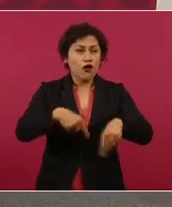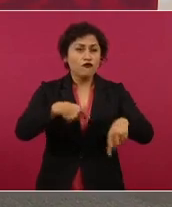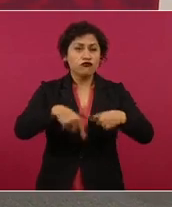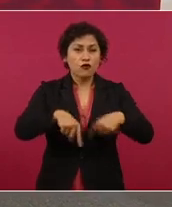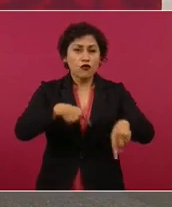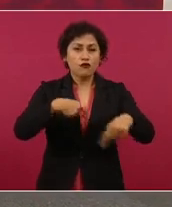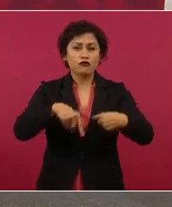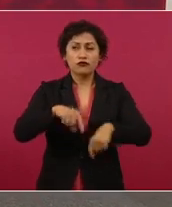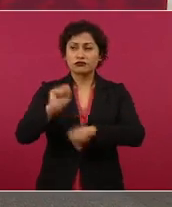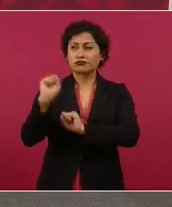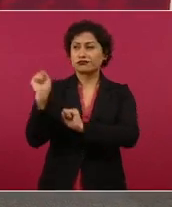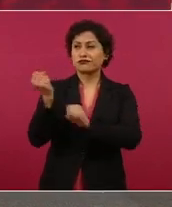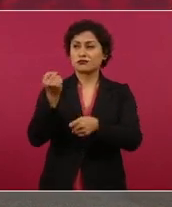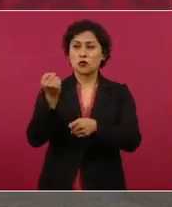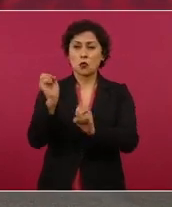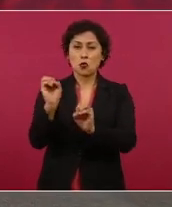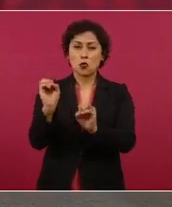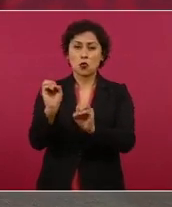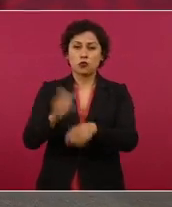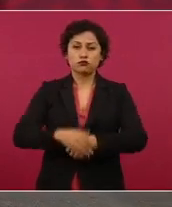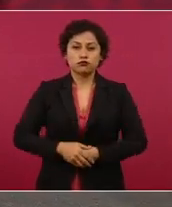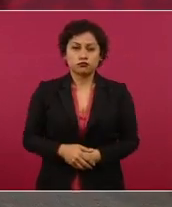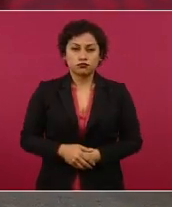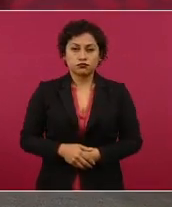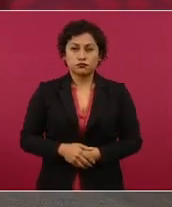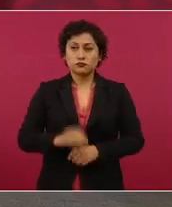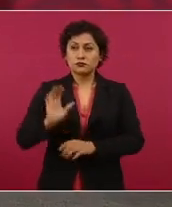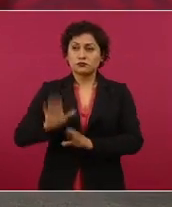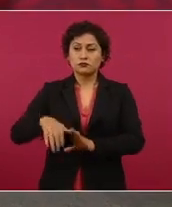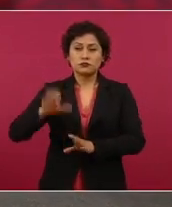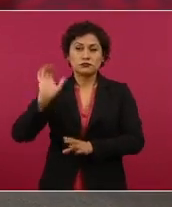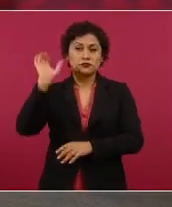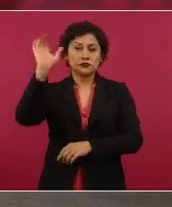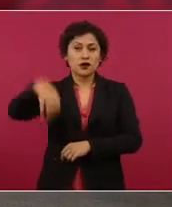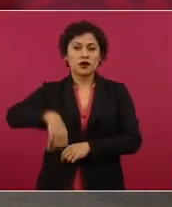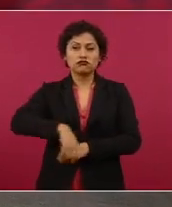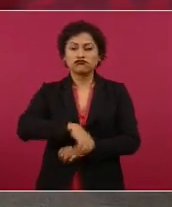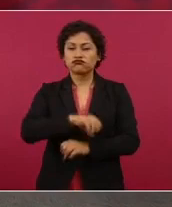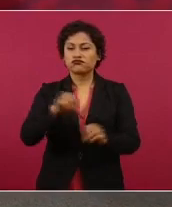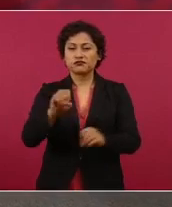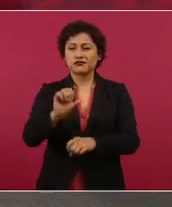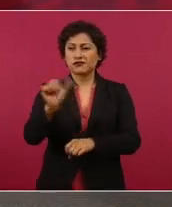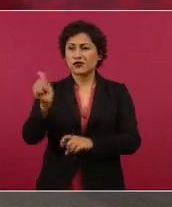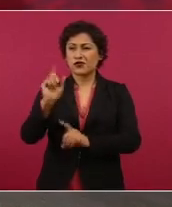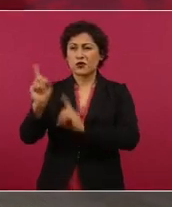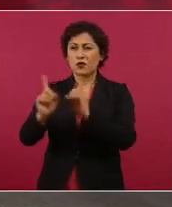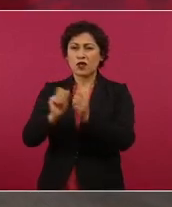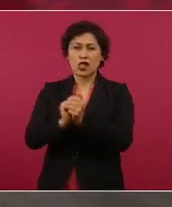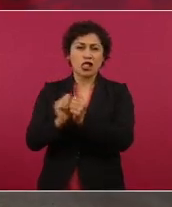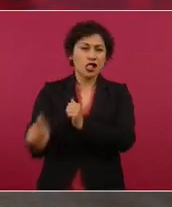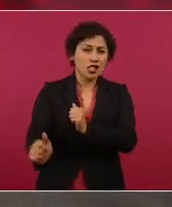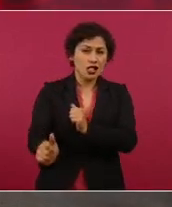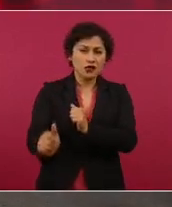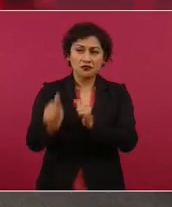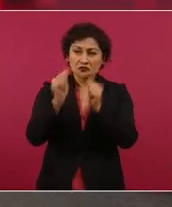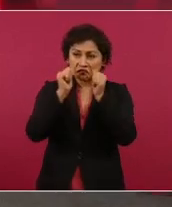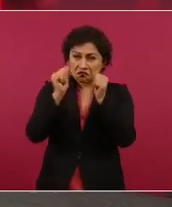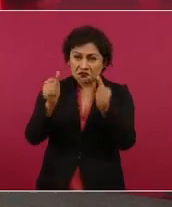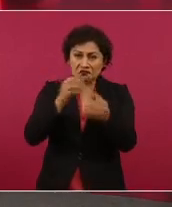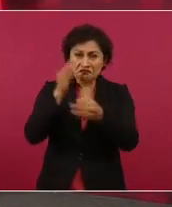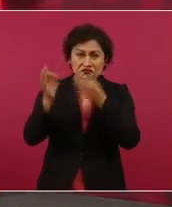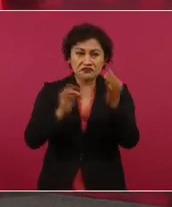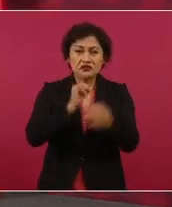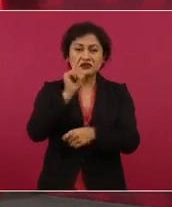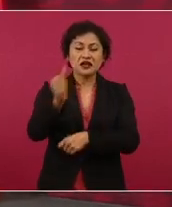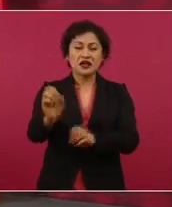Béisbol, nada. Básquet, nada. Otro deporte, atletismo, nada.